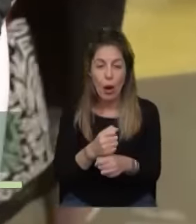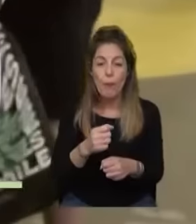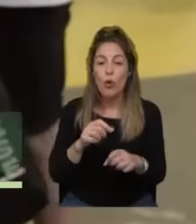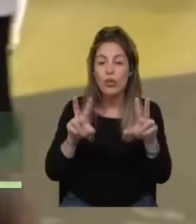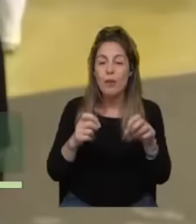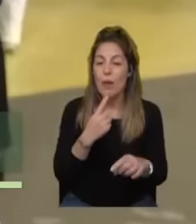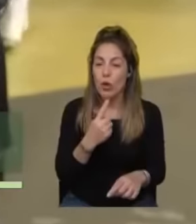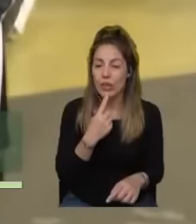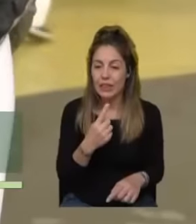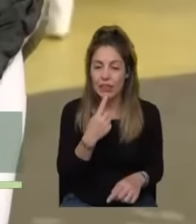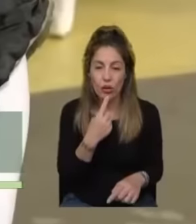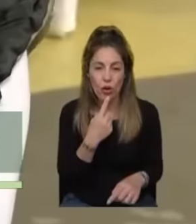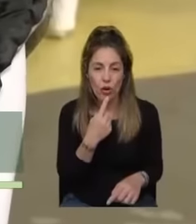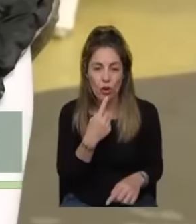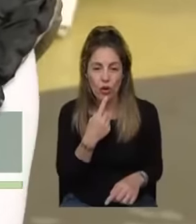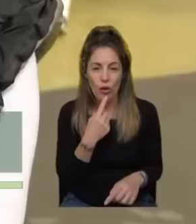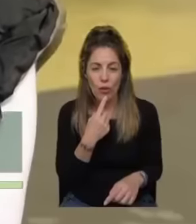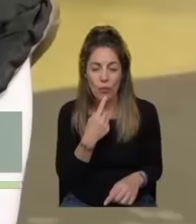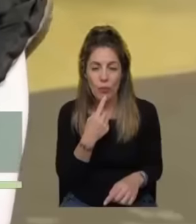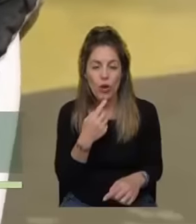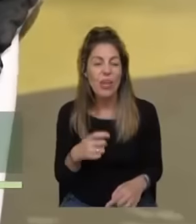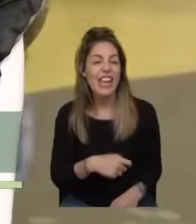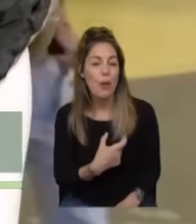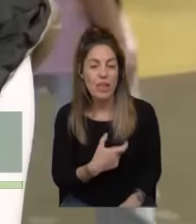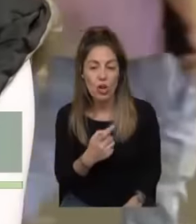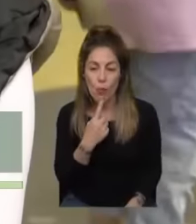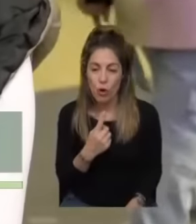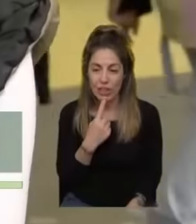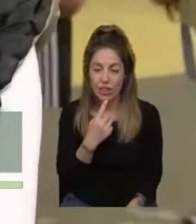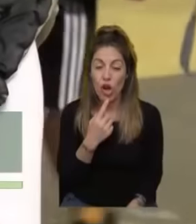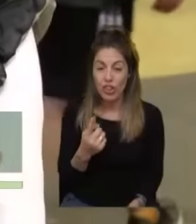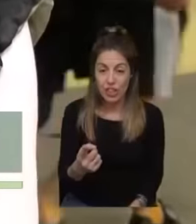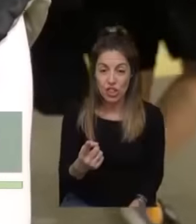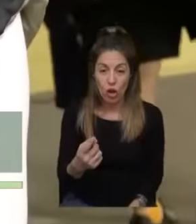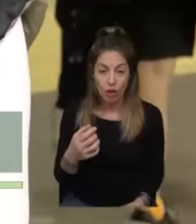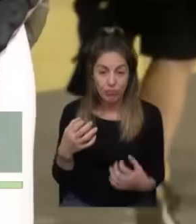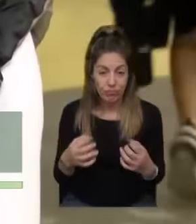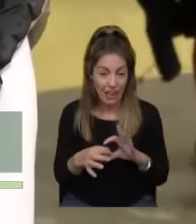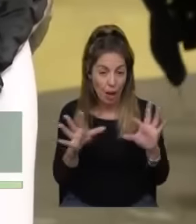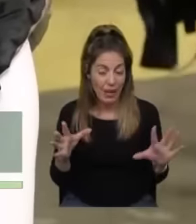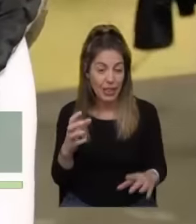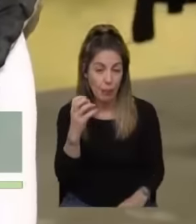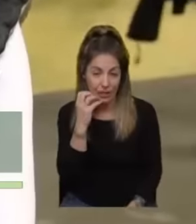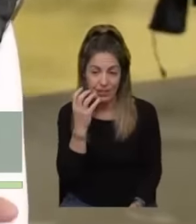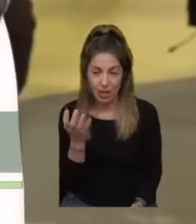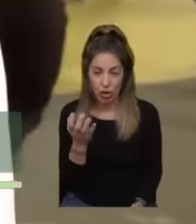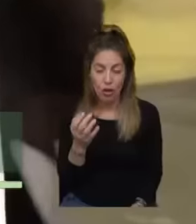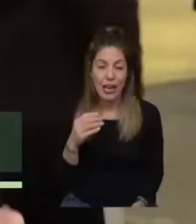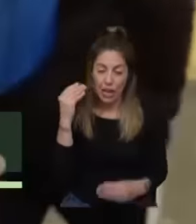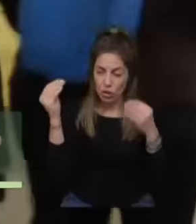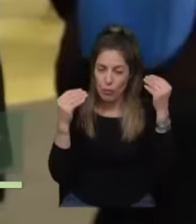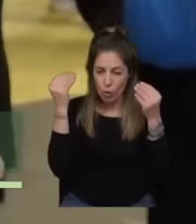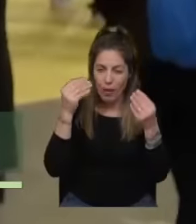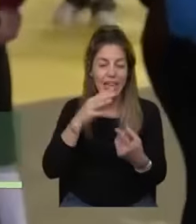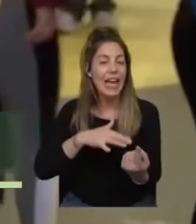una cuestión, por una animosidad de un enemigo político, dicho explícitamente por Astesiano. Es preocupante. Y creo que en este